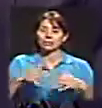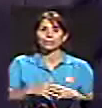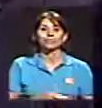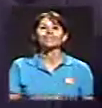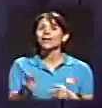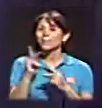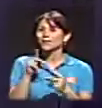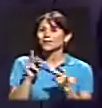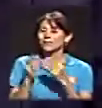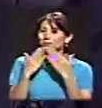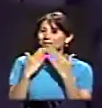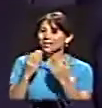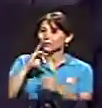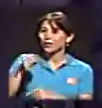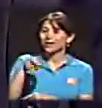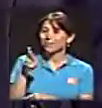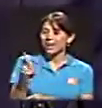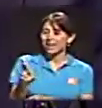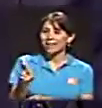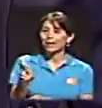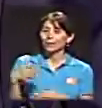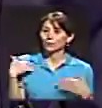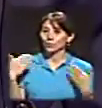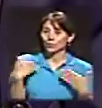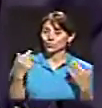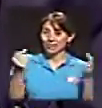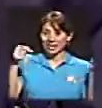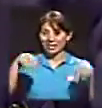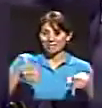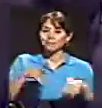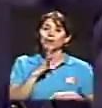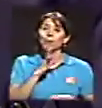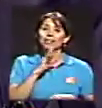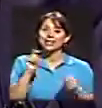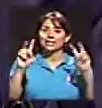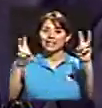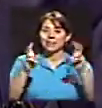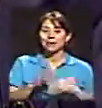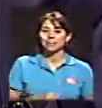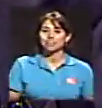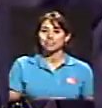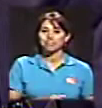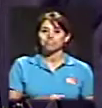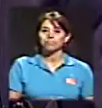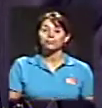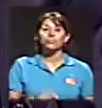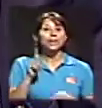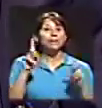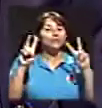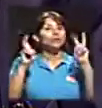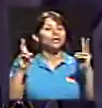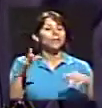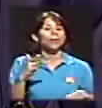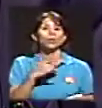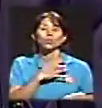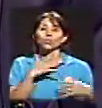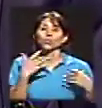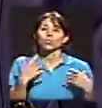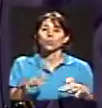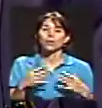gracias, don Rafael. Me da mucho gusto estar aquí y conversar sobre este tema. Es un tema apasionante